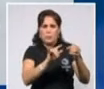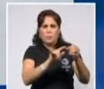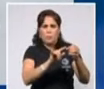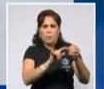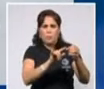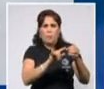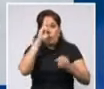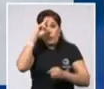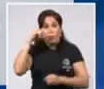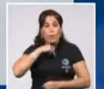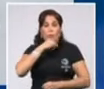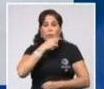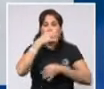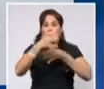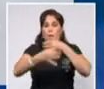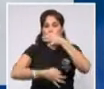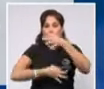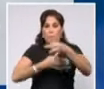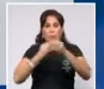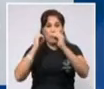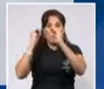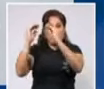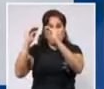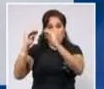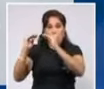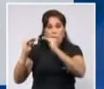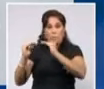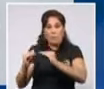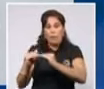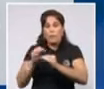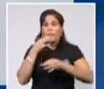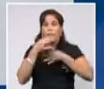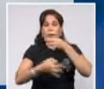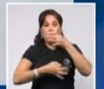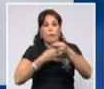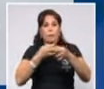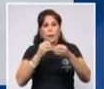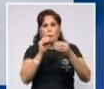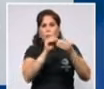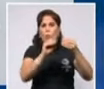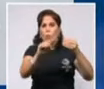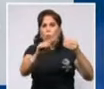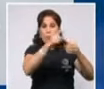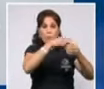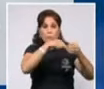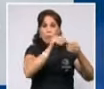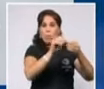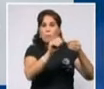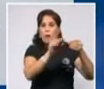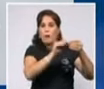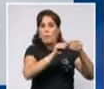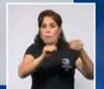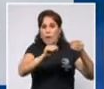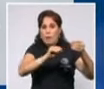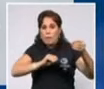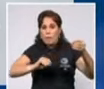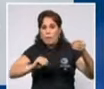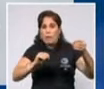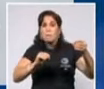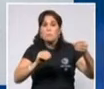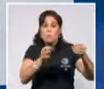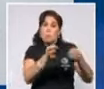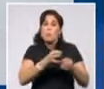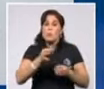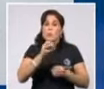doctor Francisco Durán García nos daba a conocer el desglose por municipios. El caso de Artemisa es en